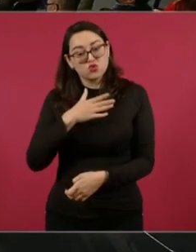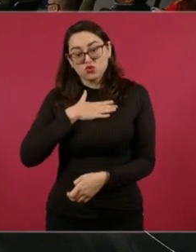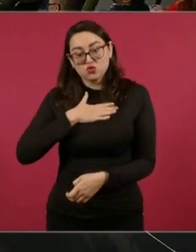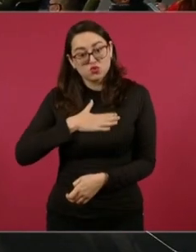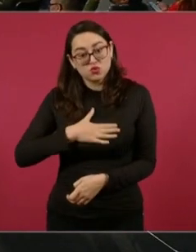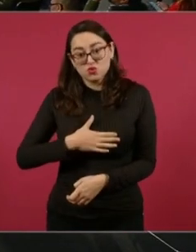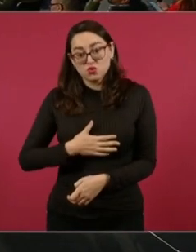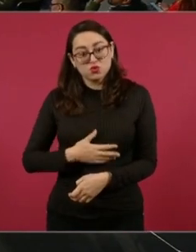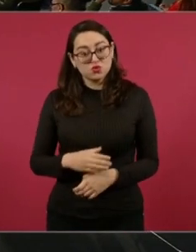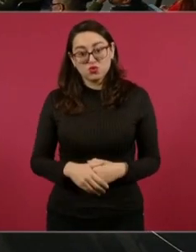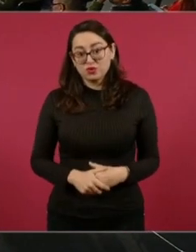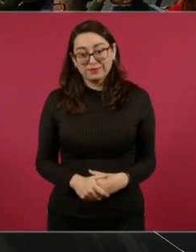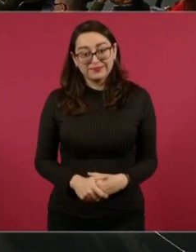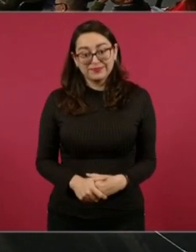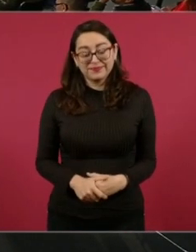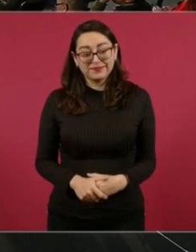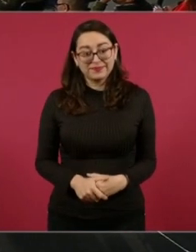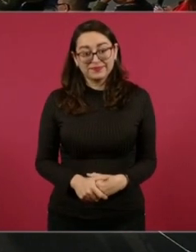esos engaños.